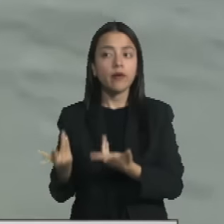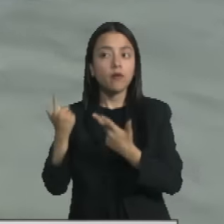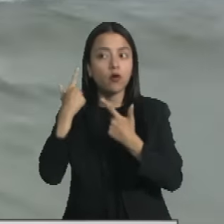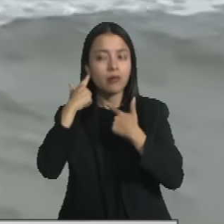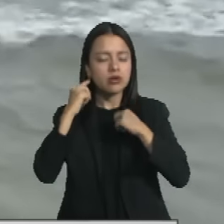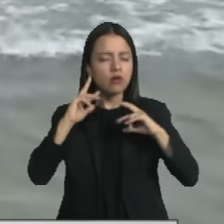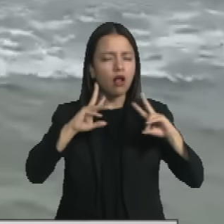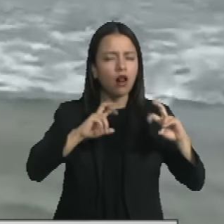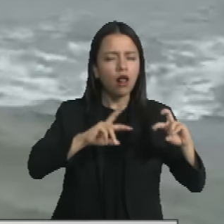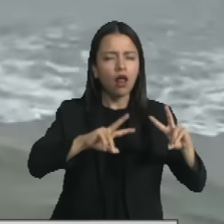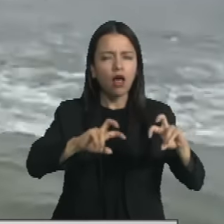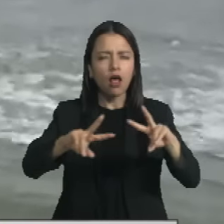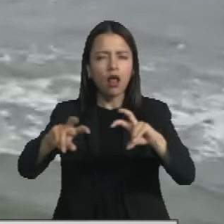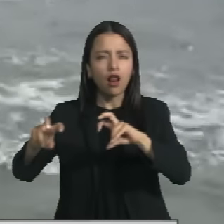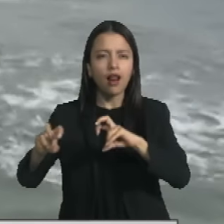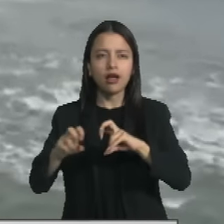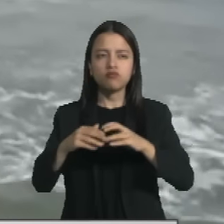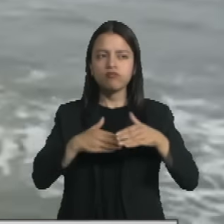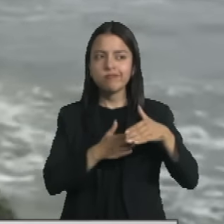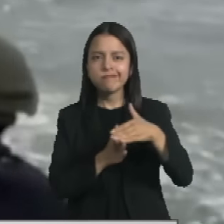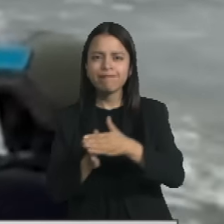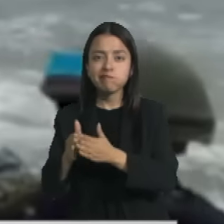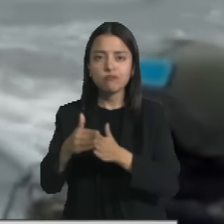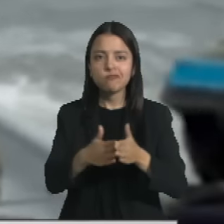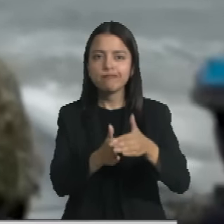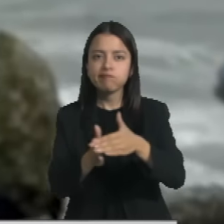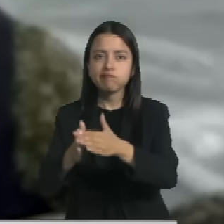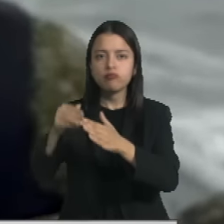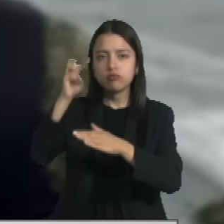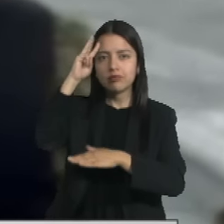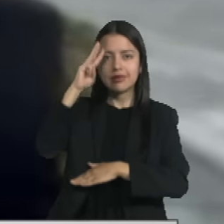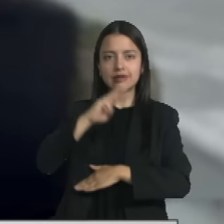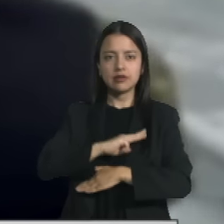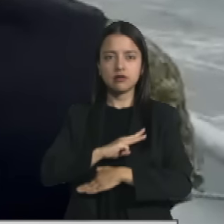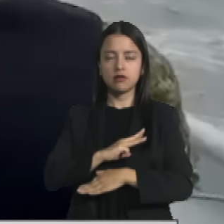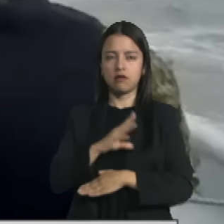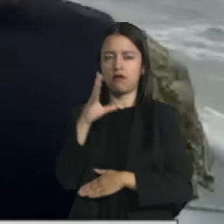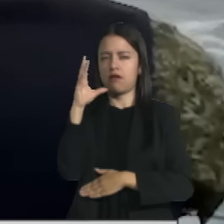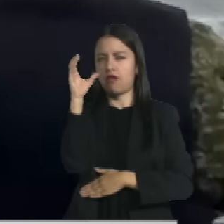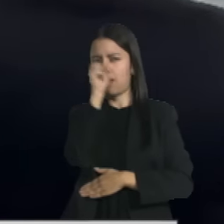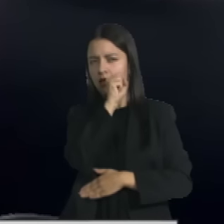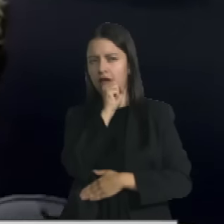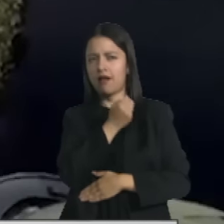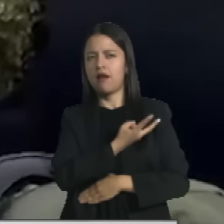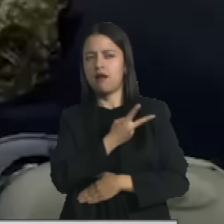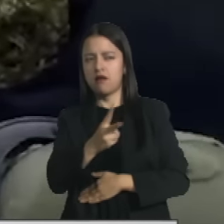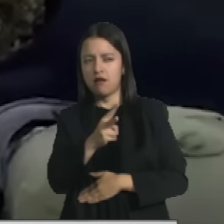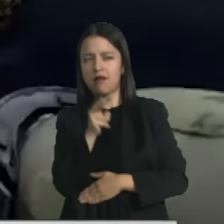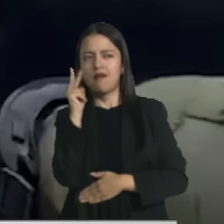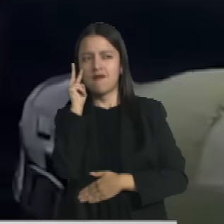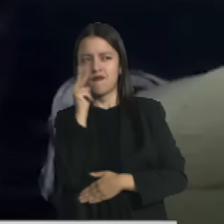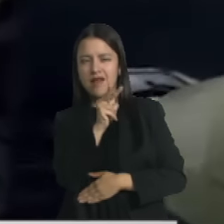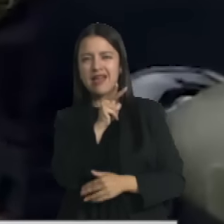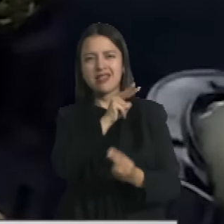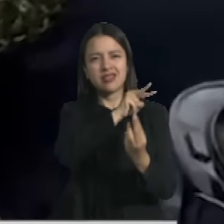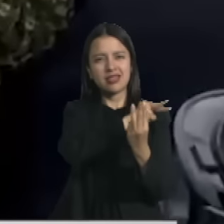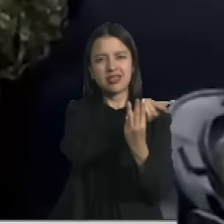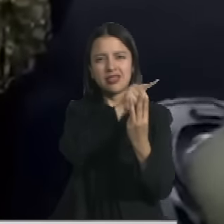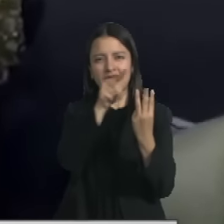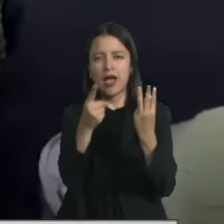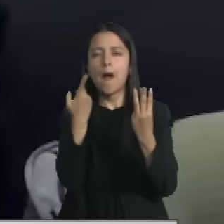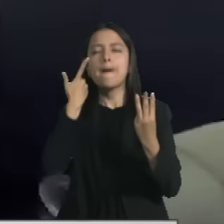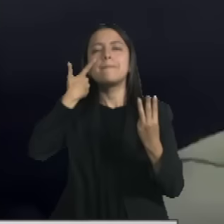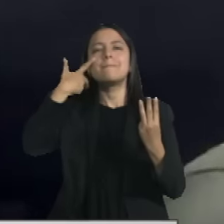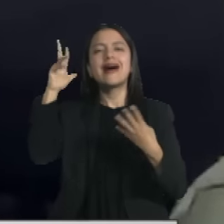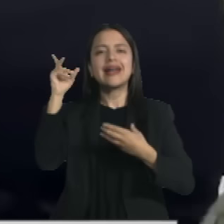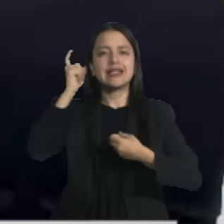naval y en desarrollo de una operación fluvial, tropas de la Armada de Colombia localizaron en el Valle del Cauca a 3 sujetos, presuntos integrantes del